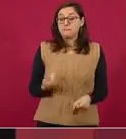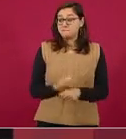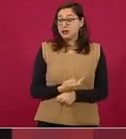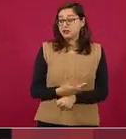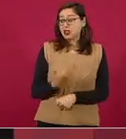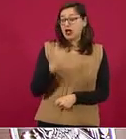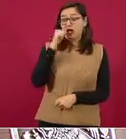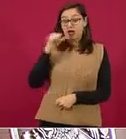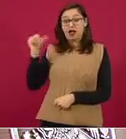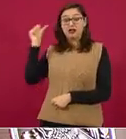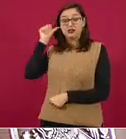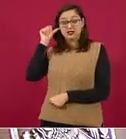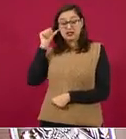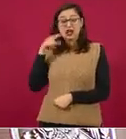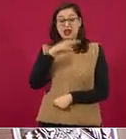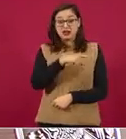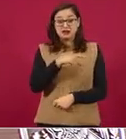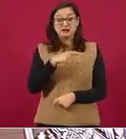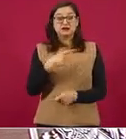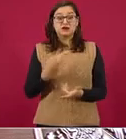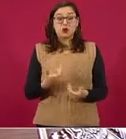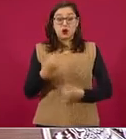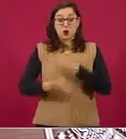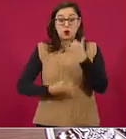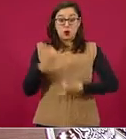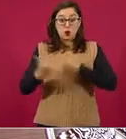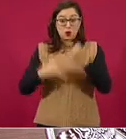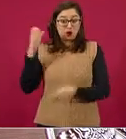sí, pero pues ya